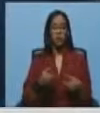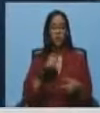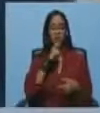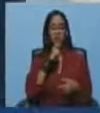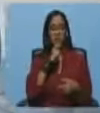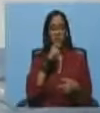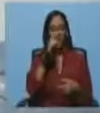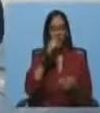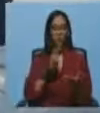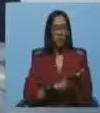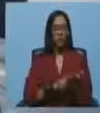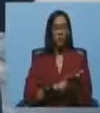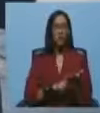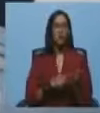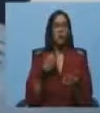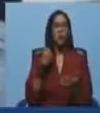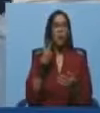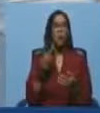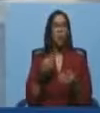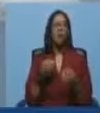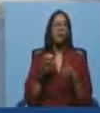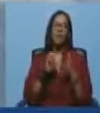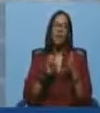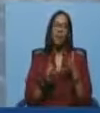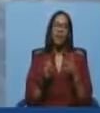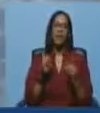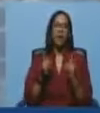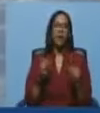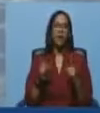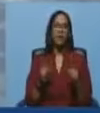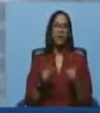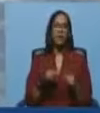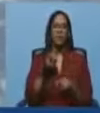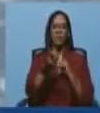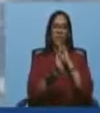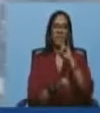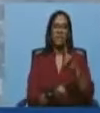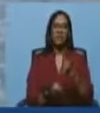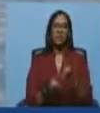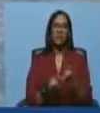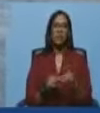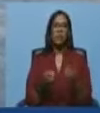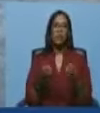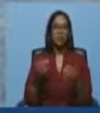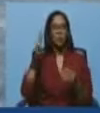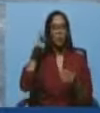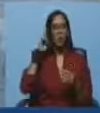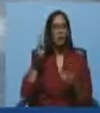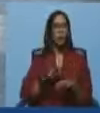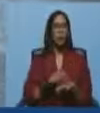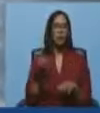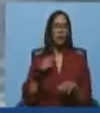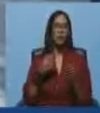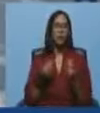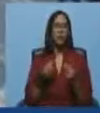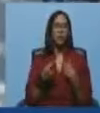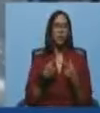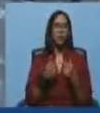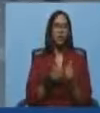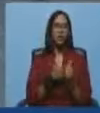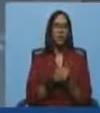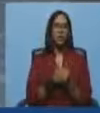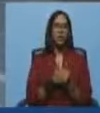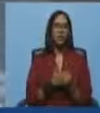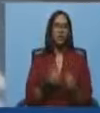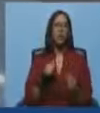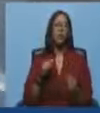¿verdad? Uh-huh. Entonces fíjate cómo esas herramientas, que a veces son muy satanizadas, y con razón, porque tienen muchísimas cosas detrás,